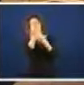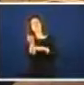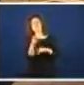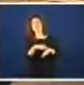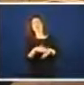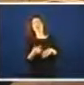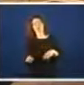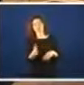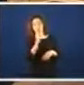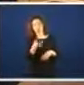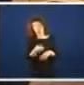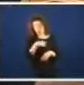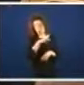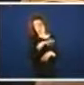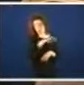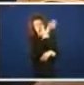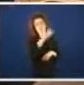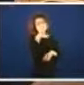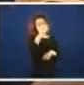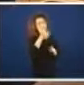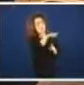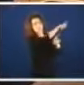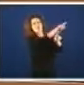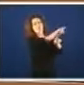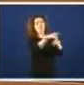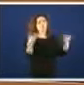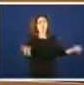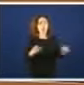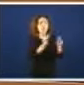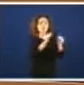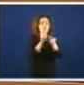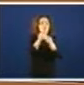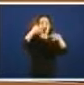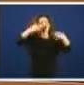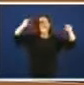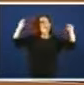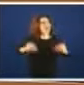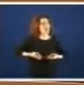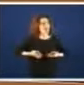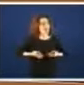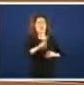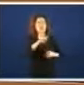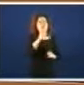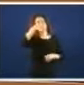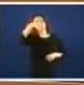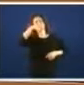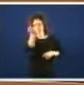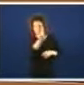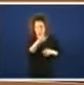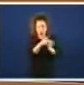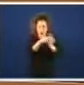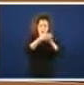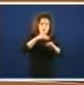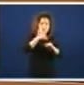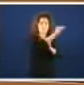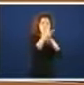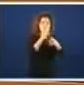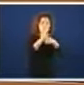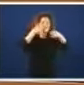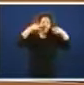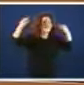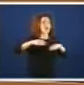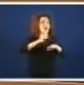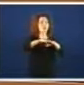señor Fijo Preguntolle Que medidas reais E non son palabras Que medidas reais Vai a dotar